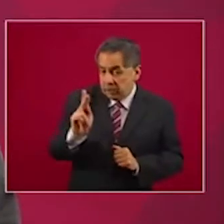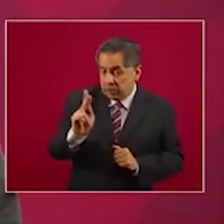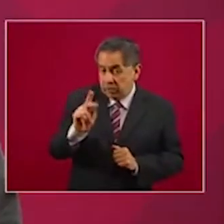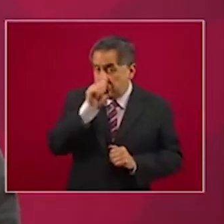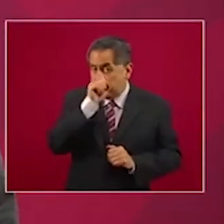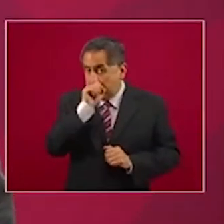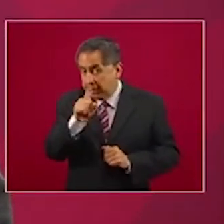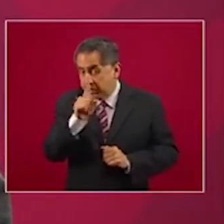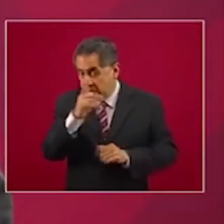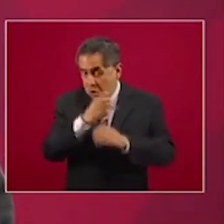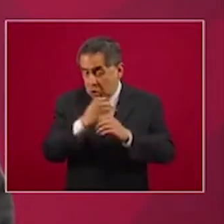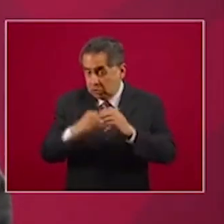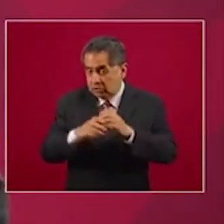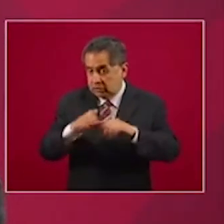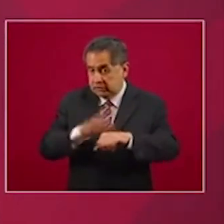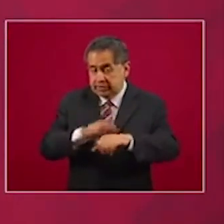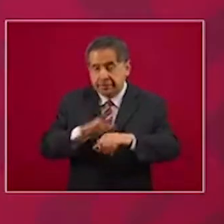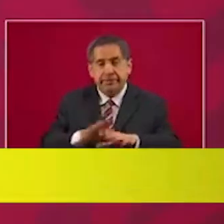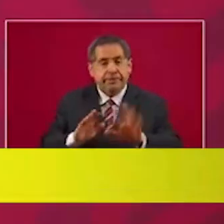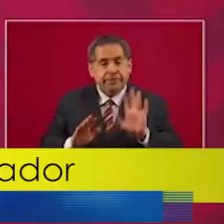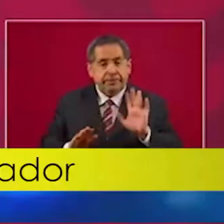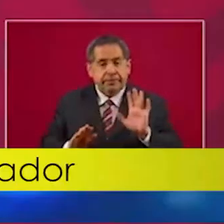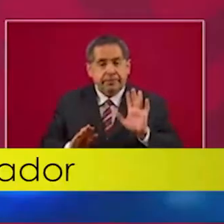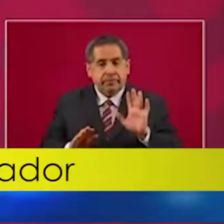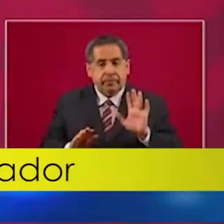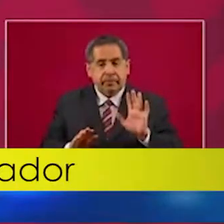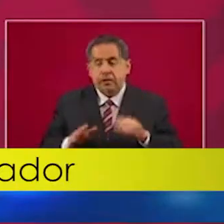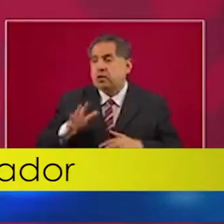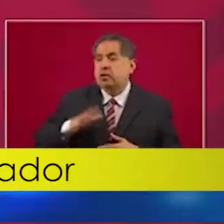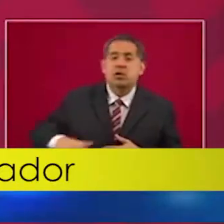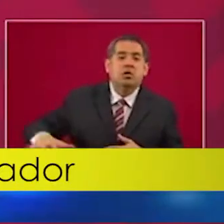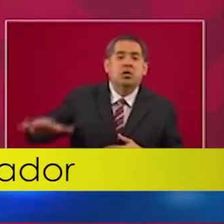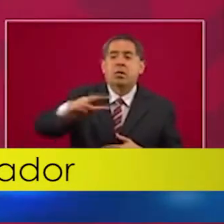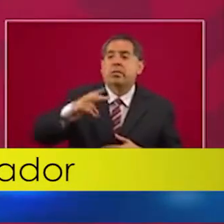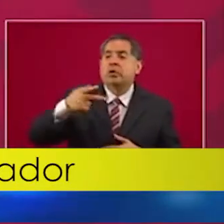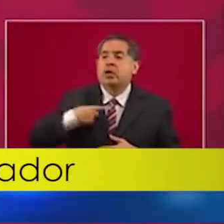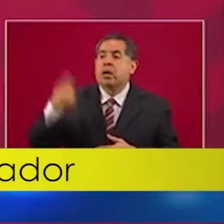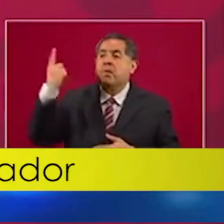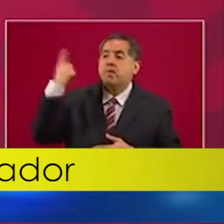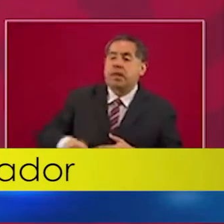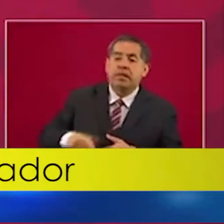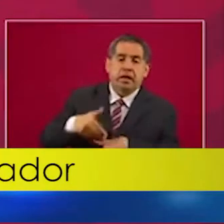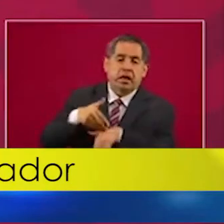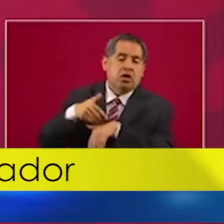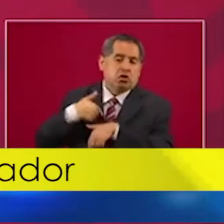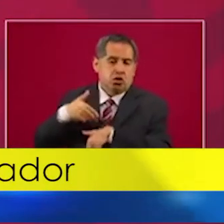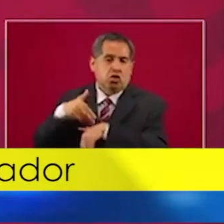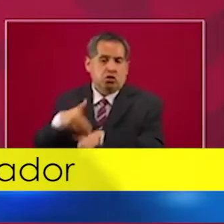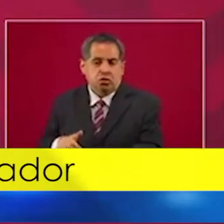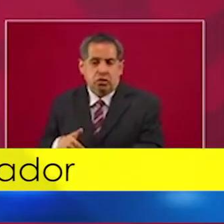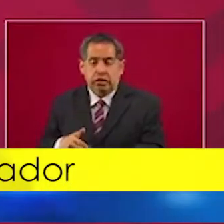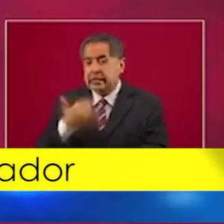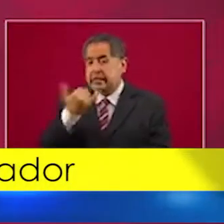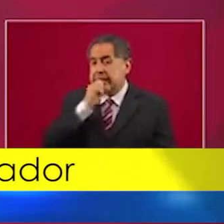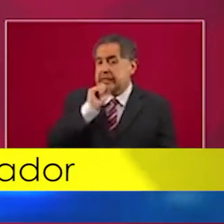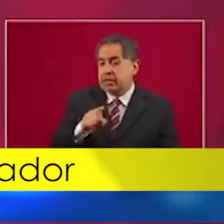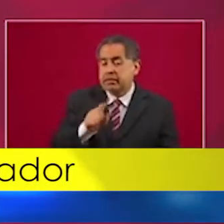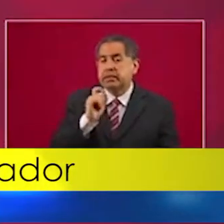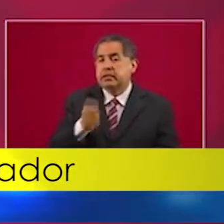también yo voy a hacer lo que el pueblo decida y lo que